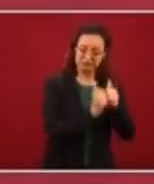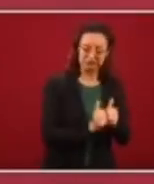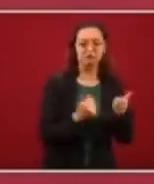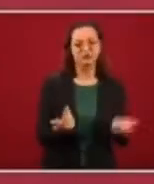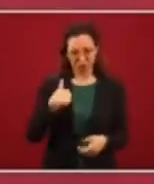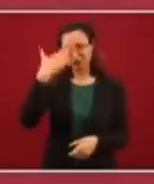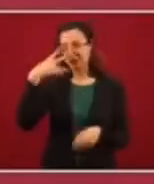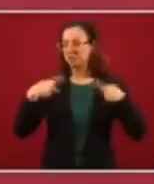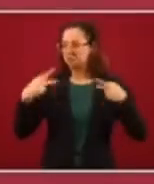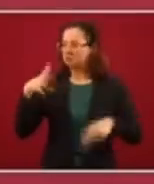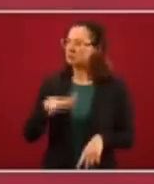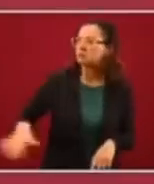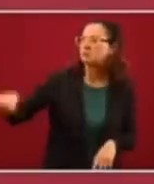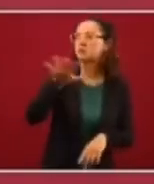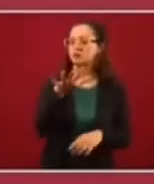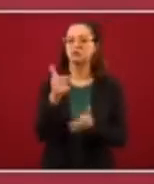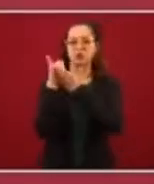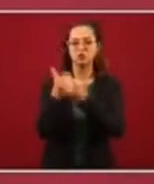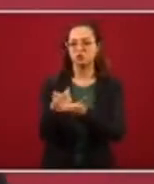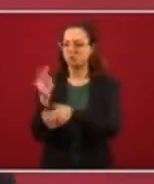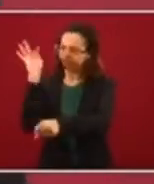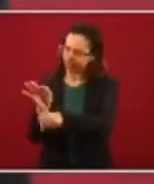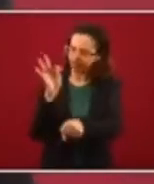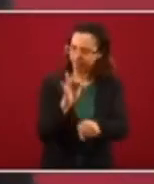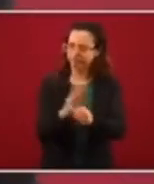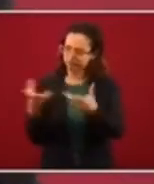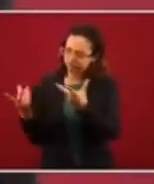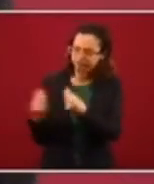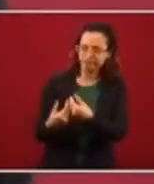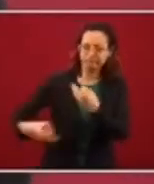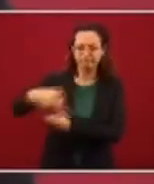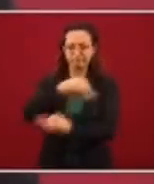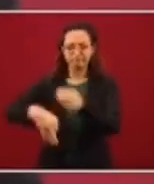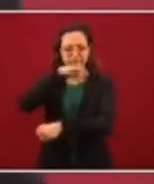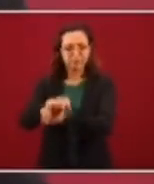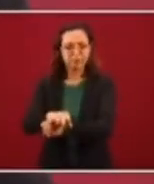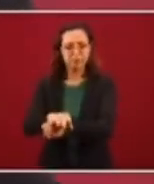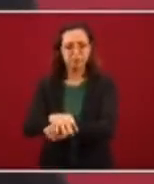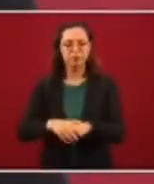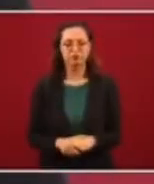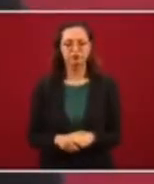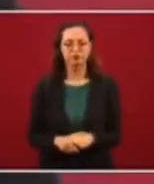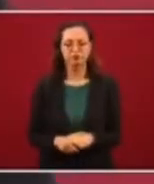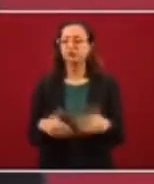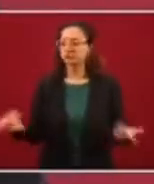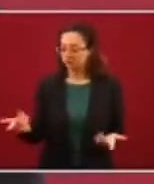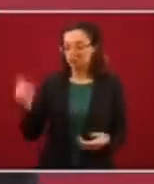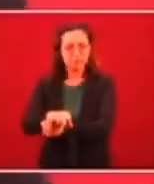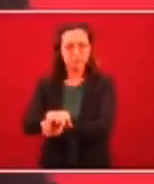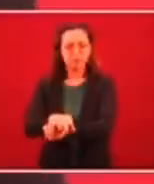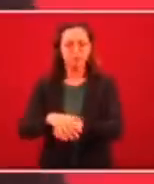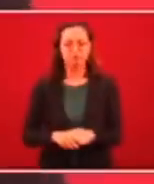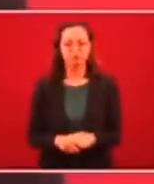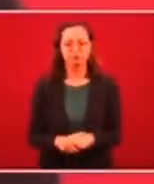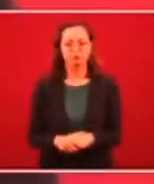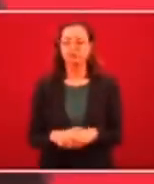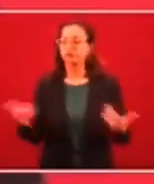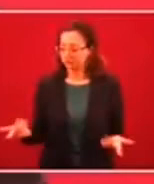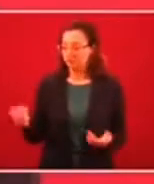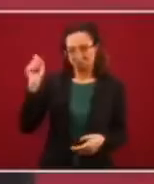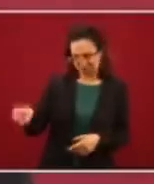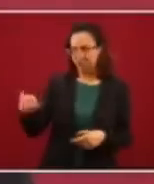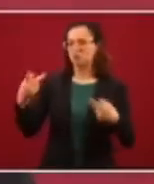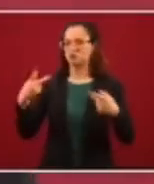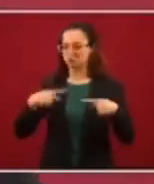nos va a ayudar el pueblo va a proteger al pueblo el pueblo para el pueblo el